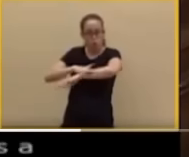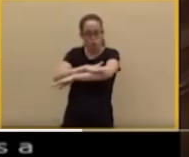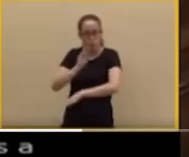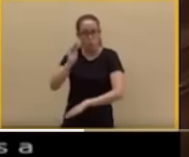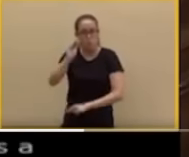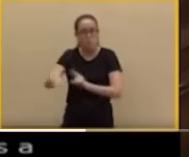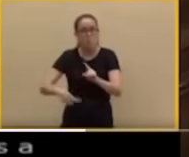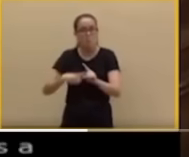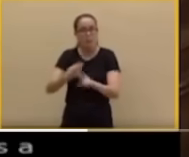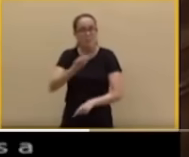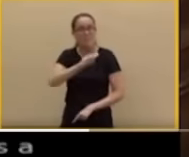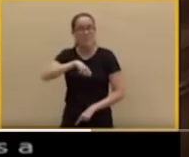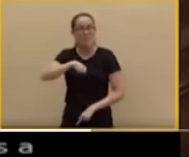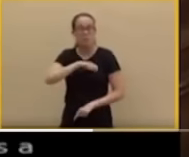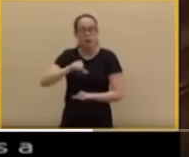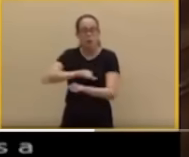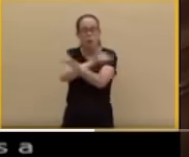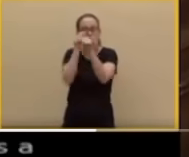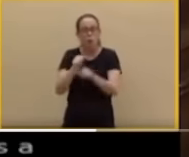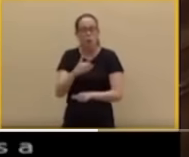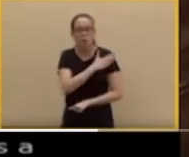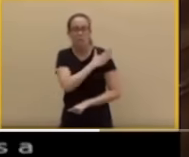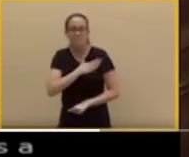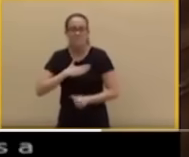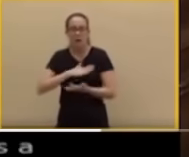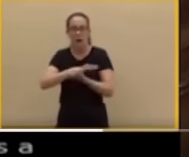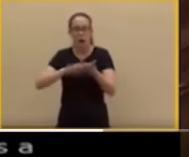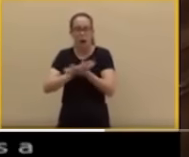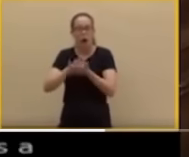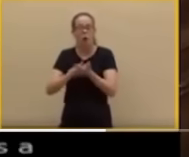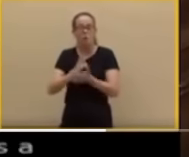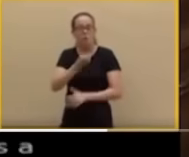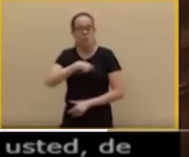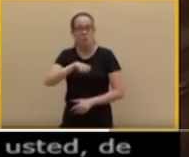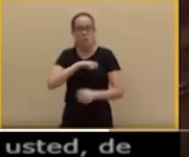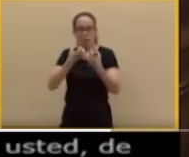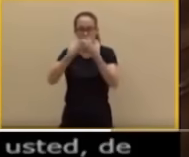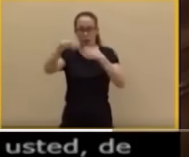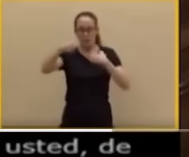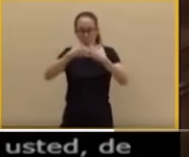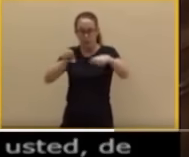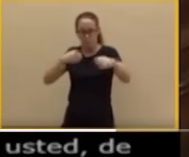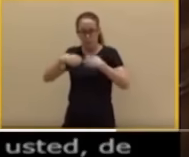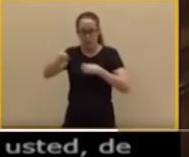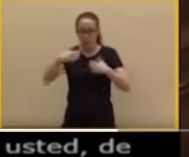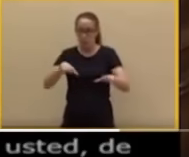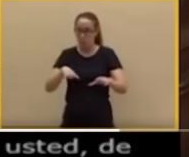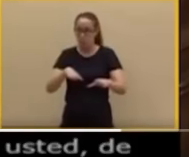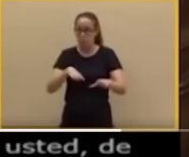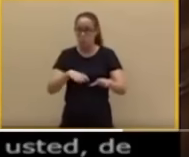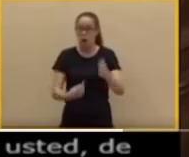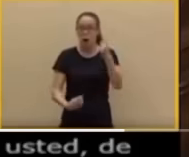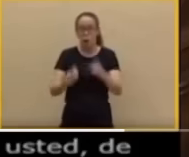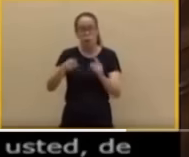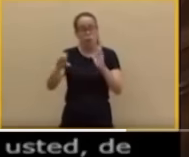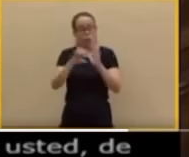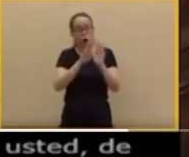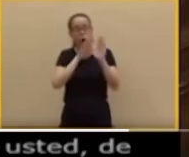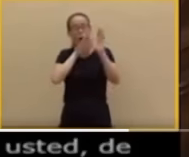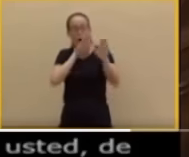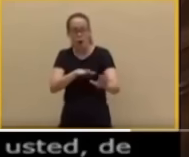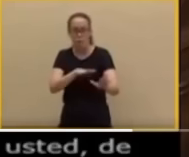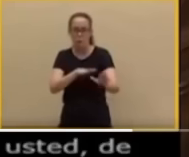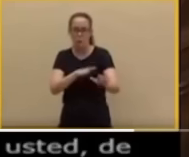España sectaria, que es la España de divide y vencerás, que es la España de insultar a los constitucionalistas y lavarle la imagen a los que